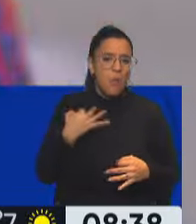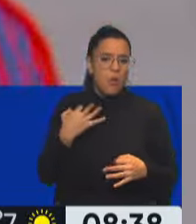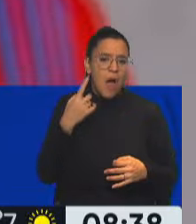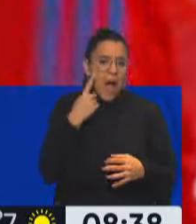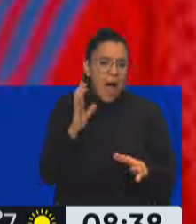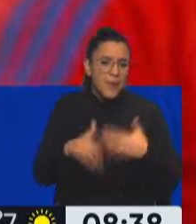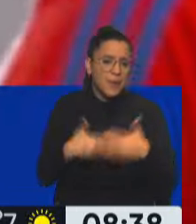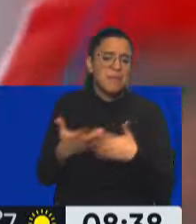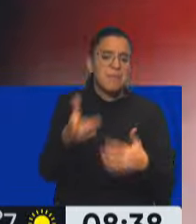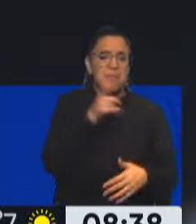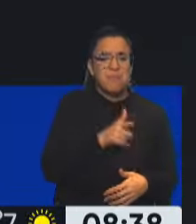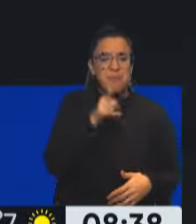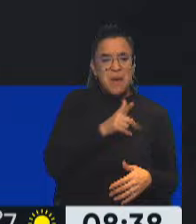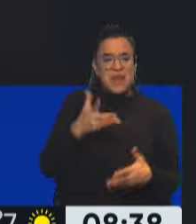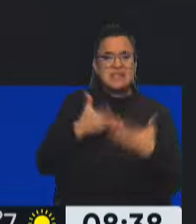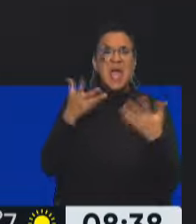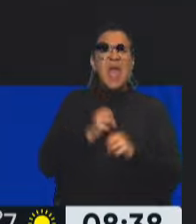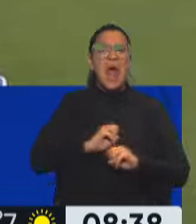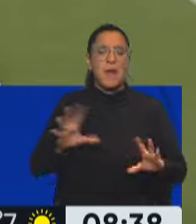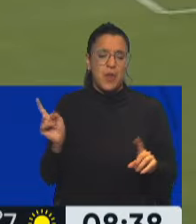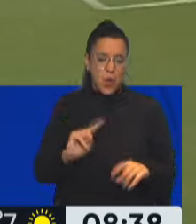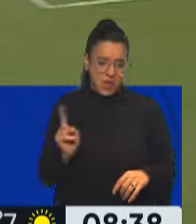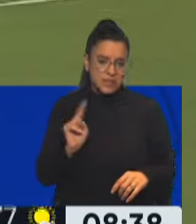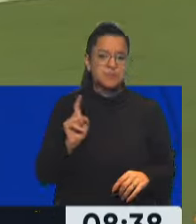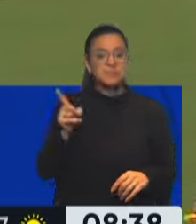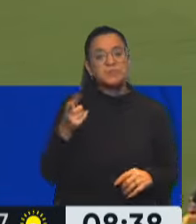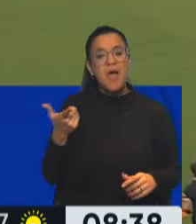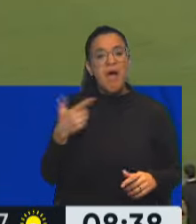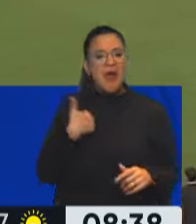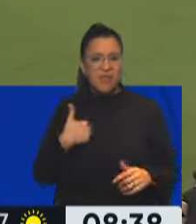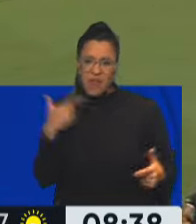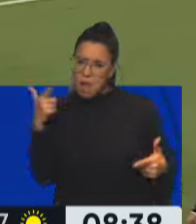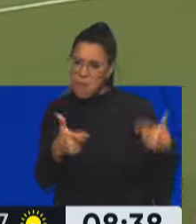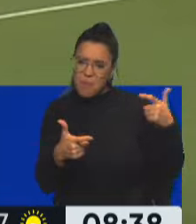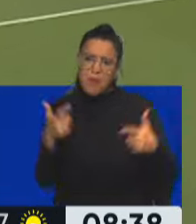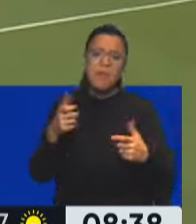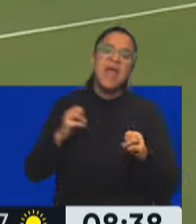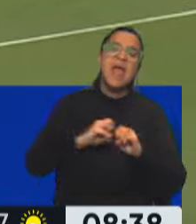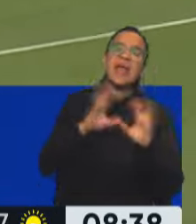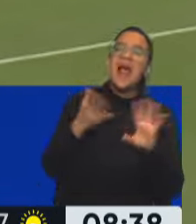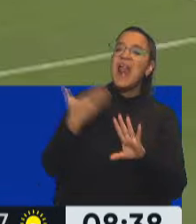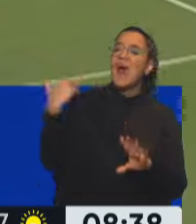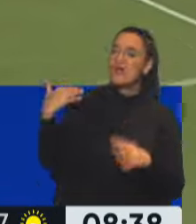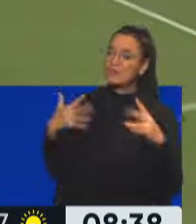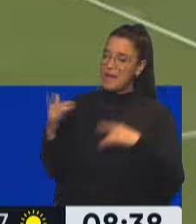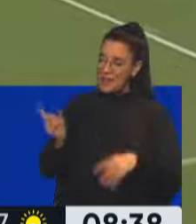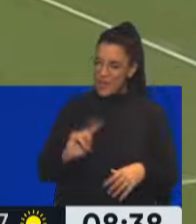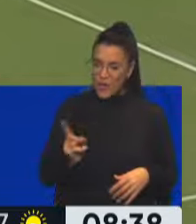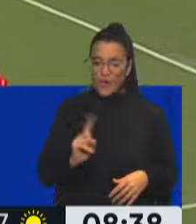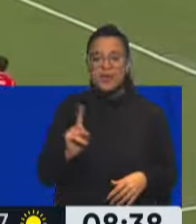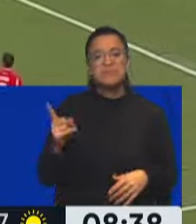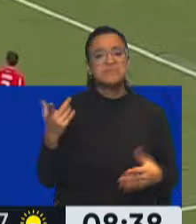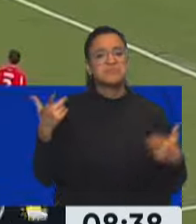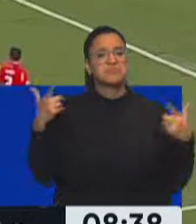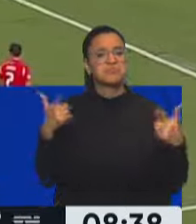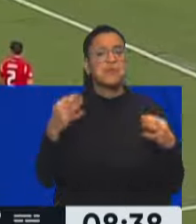cerca. Parece no revestir mayor gravedad. Búsqueda de Argentina, que no fue tan clara como en otros partidos. Un equipo bien parado